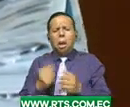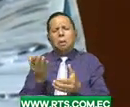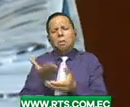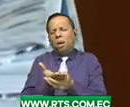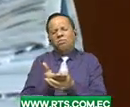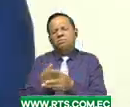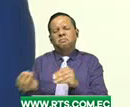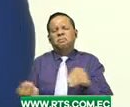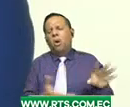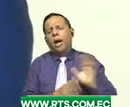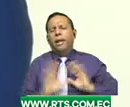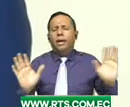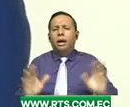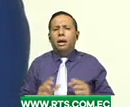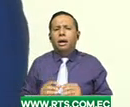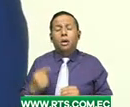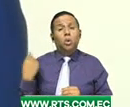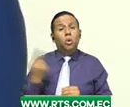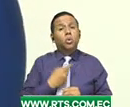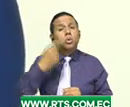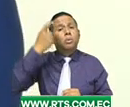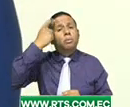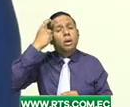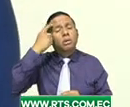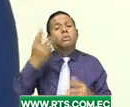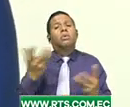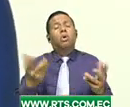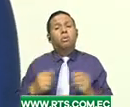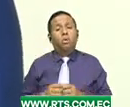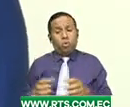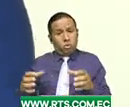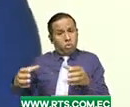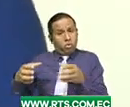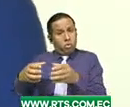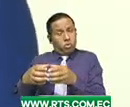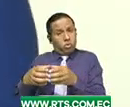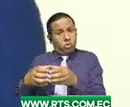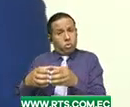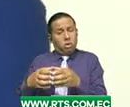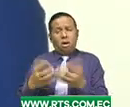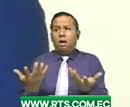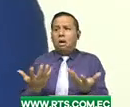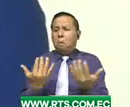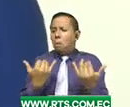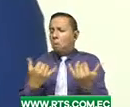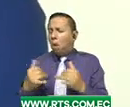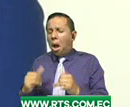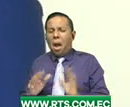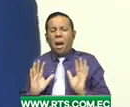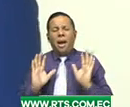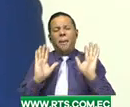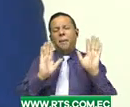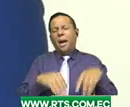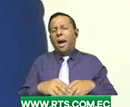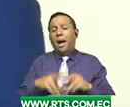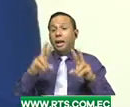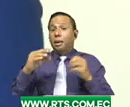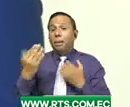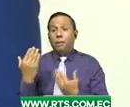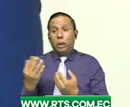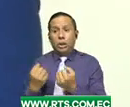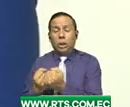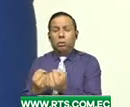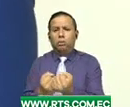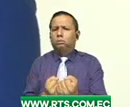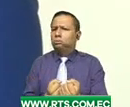suficientes argumentos. Nosotros no somos una comisión que se juega o se fundamenta en fundamentos políticos. Los